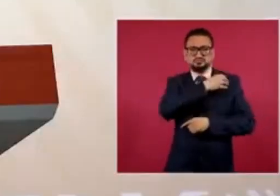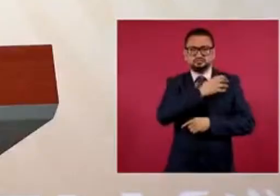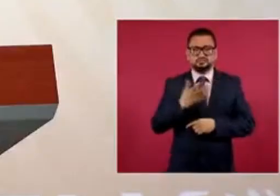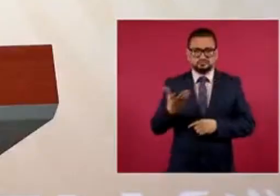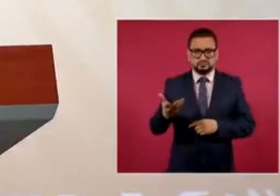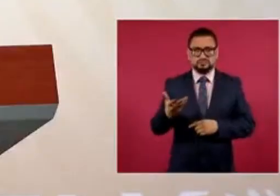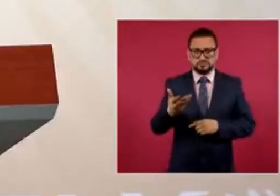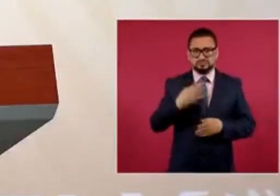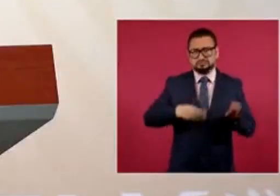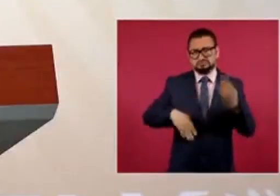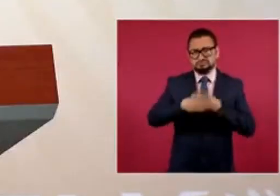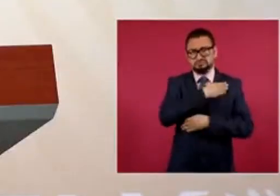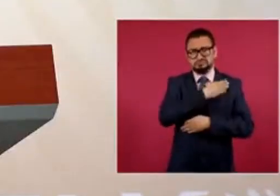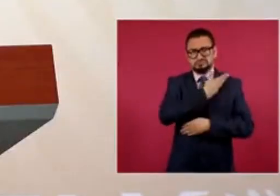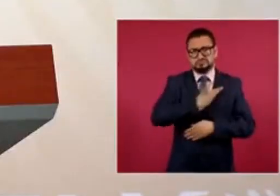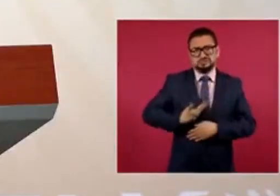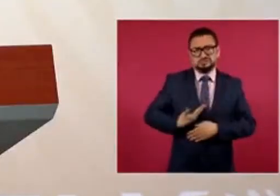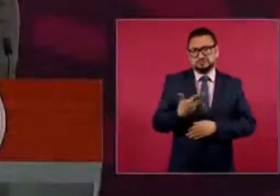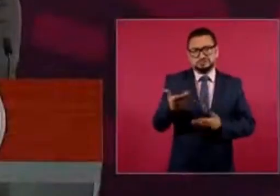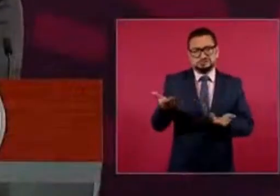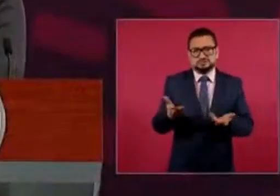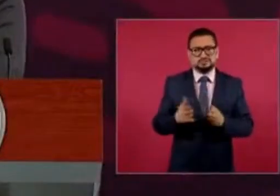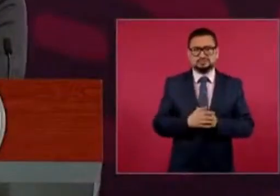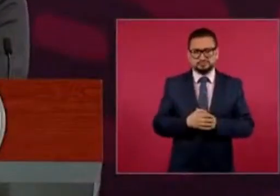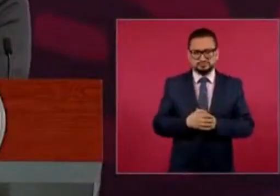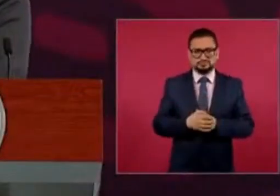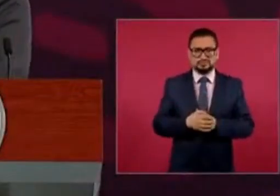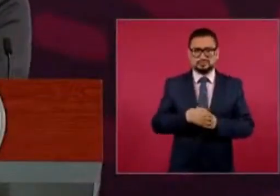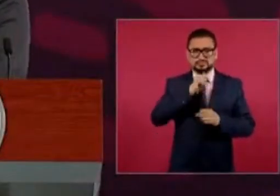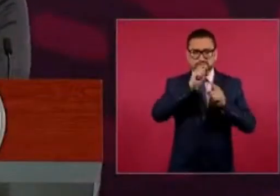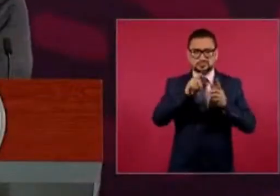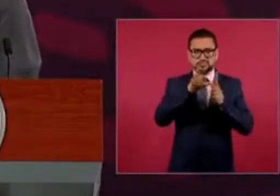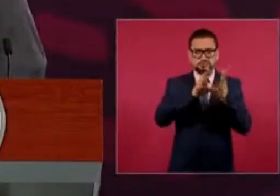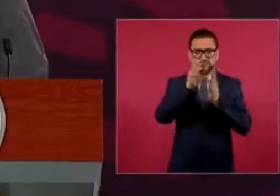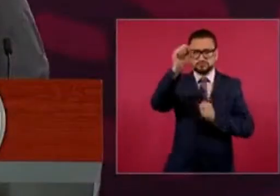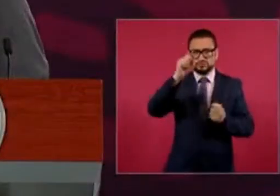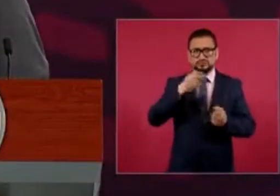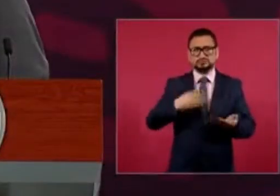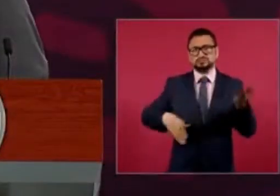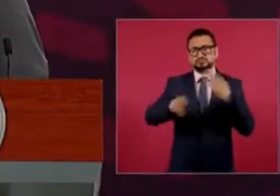va a ser la presidenta constitucional, Claudia Sheinbaum.